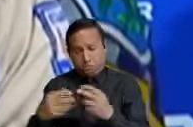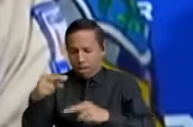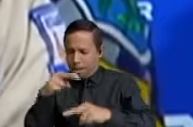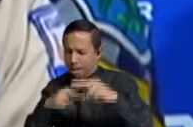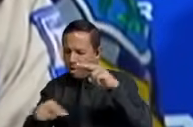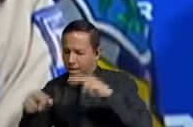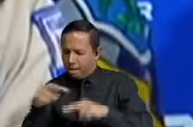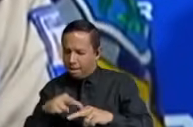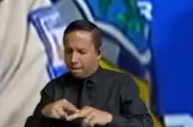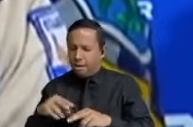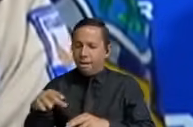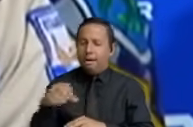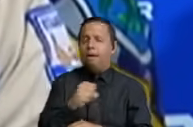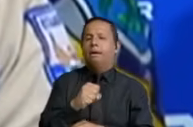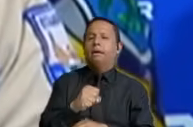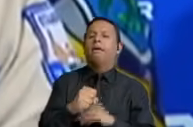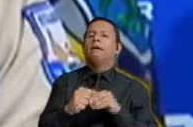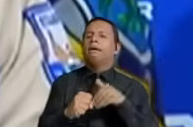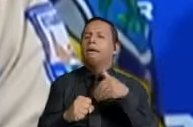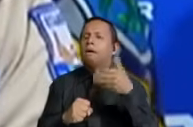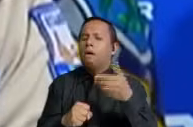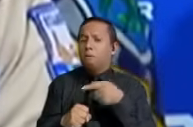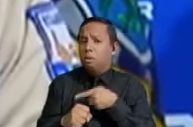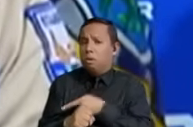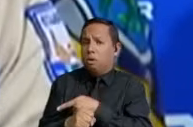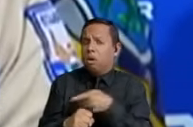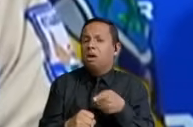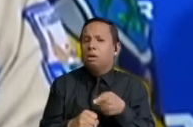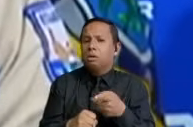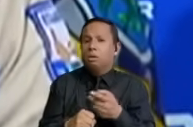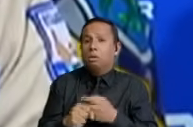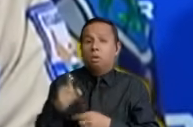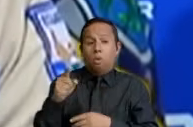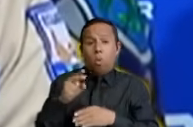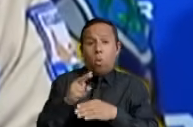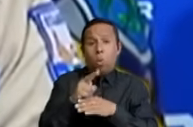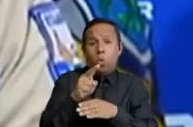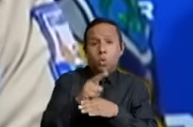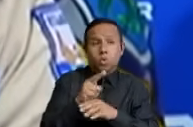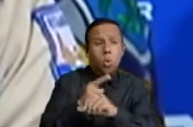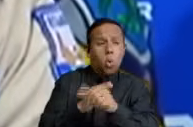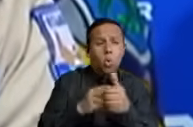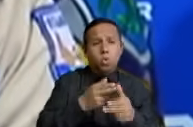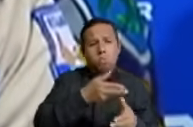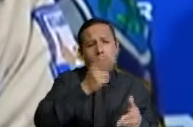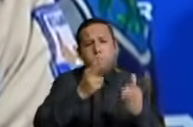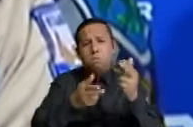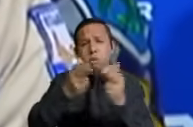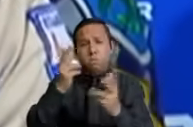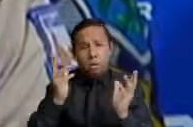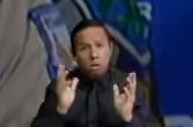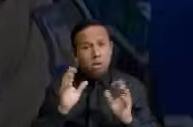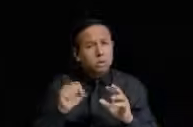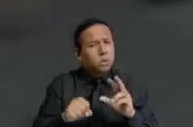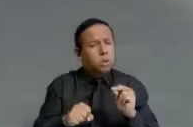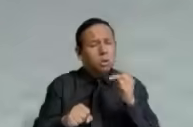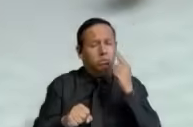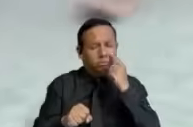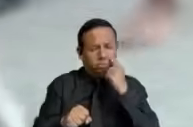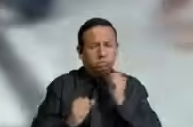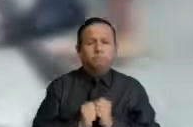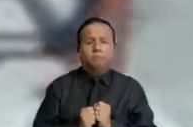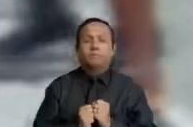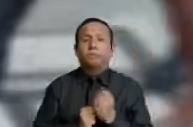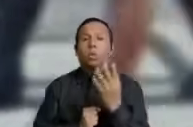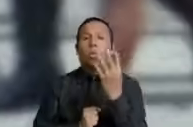podremos saber en un futuro si es que Estas armas fueron utilizadas en alguno de de estos hechos delictivos cuatro